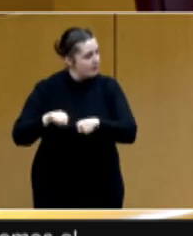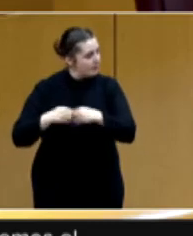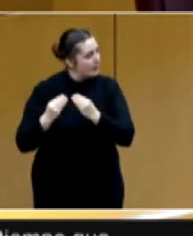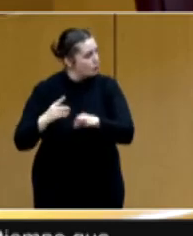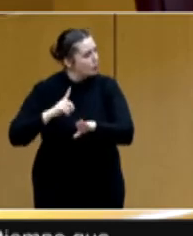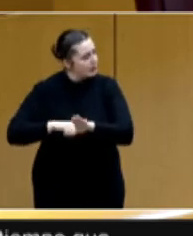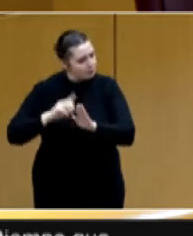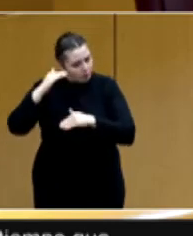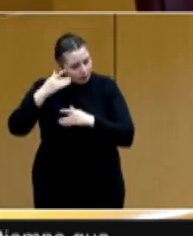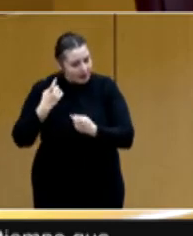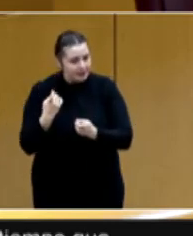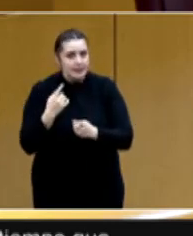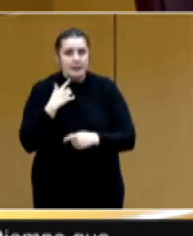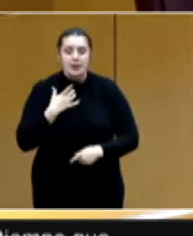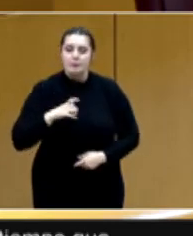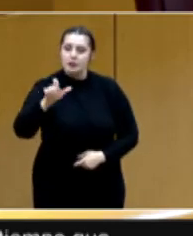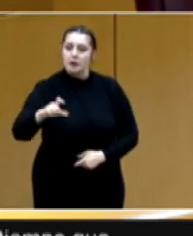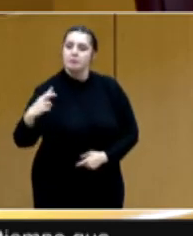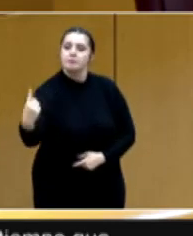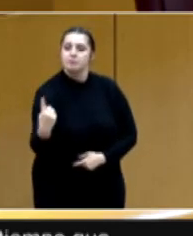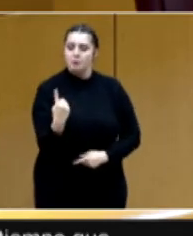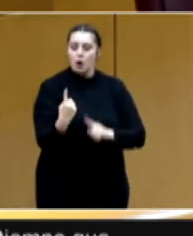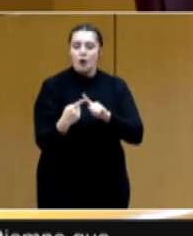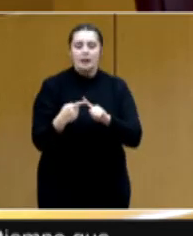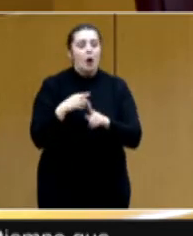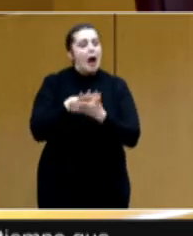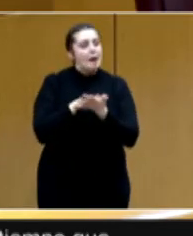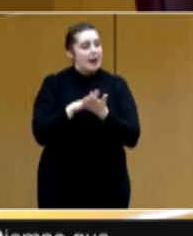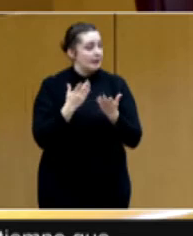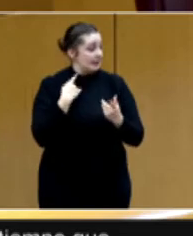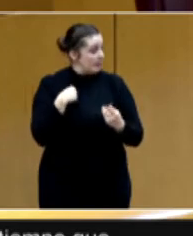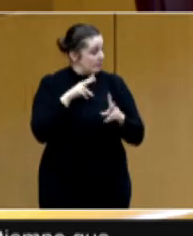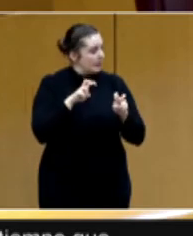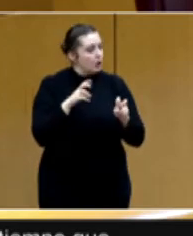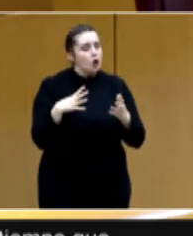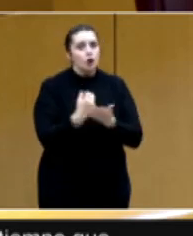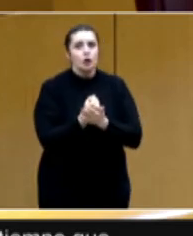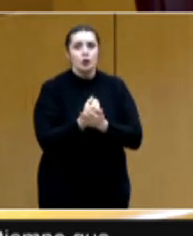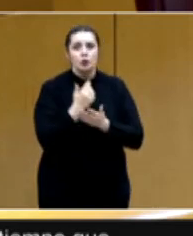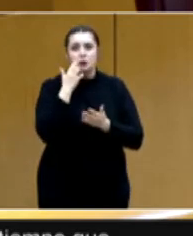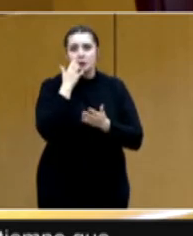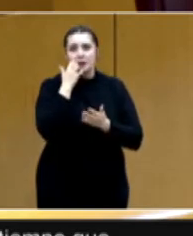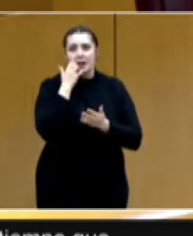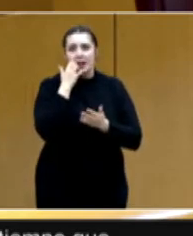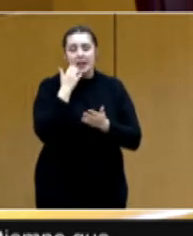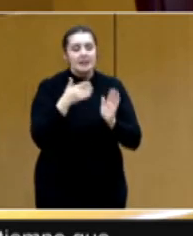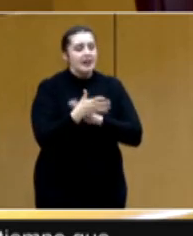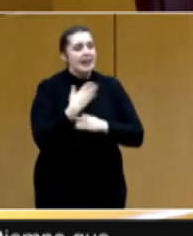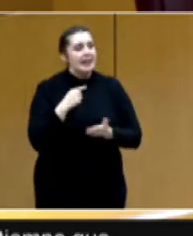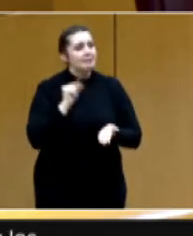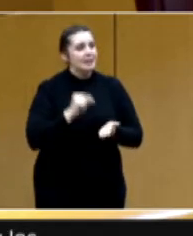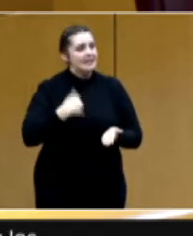cuando me viene alguien para empezar a hablar de este tema Todos queremos vivimos en la en el mundo de lo inmediato